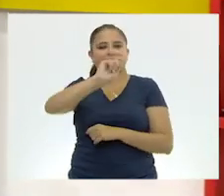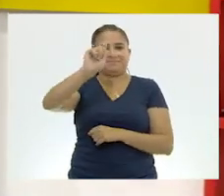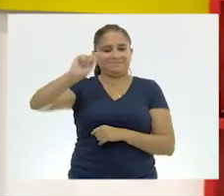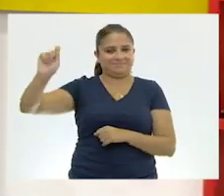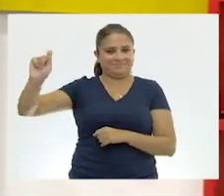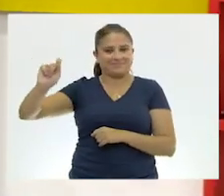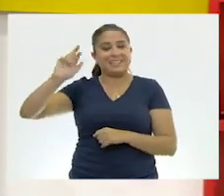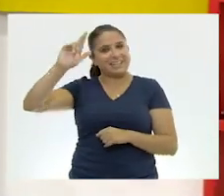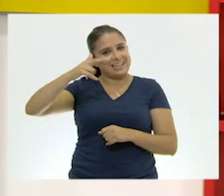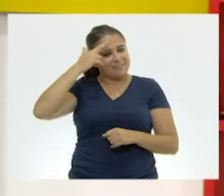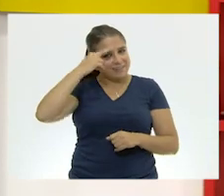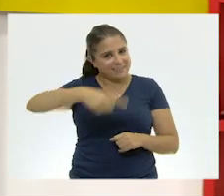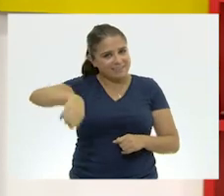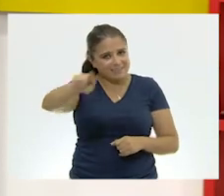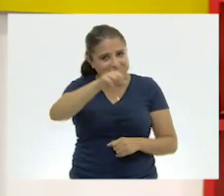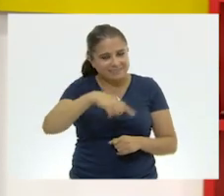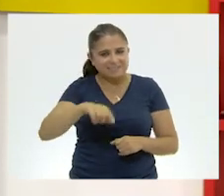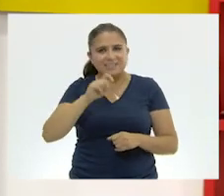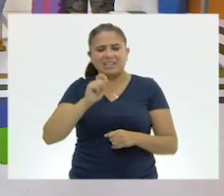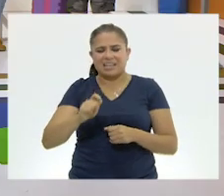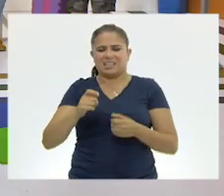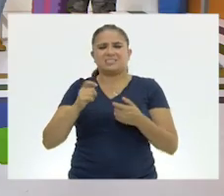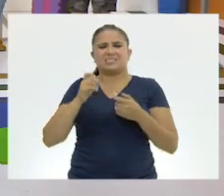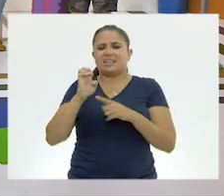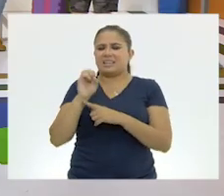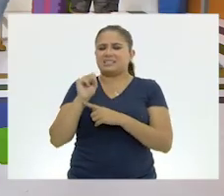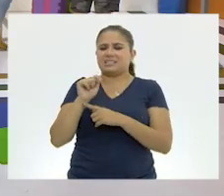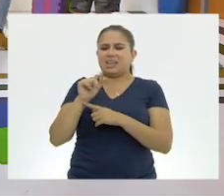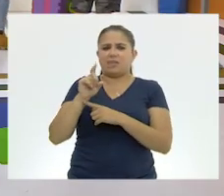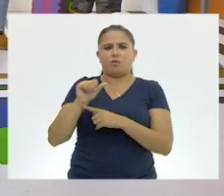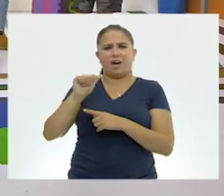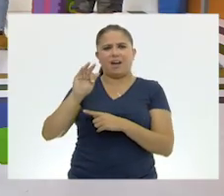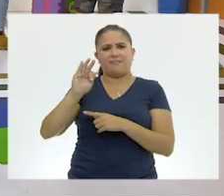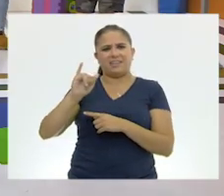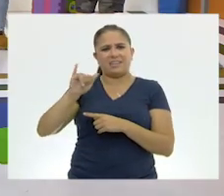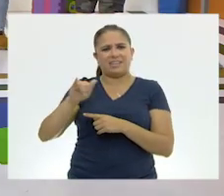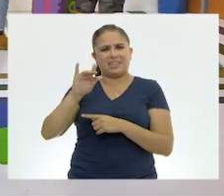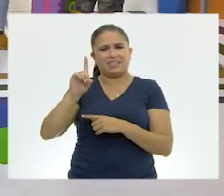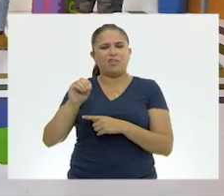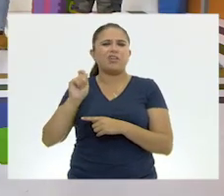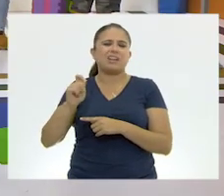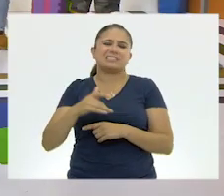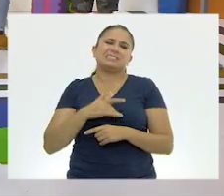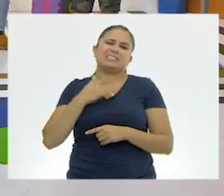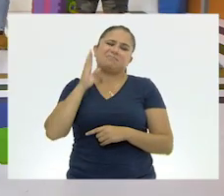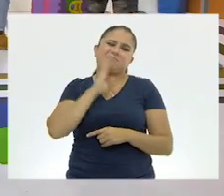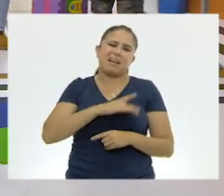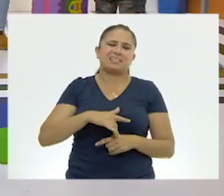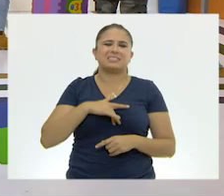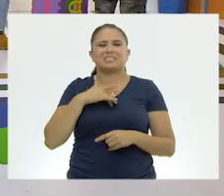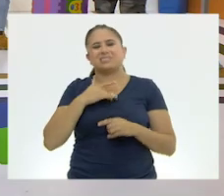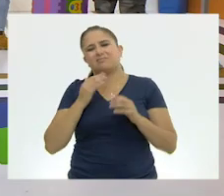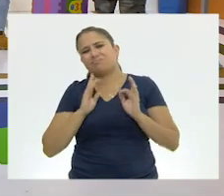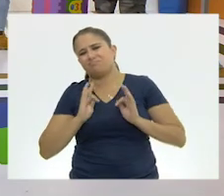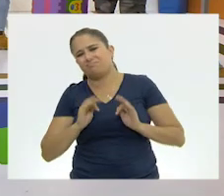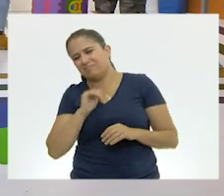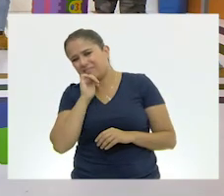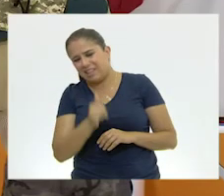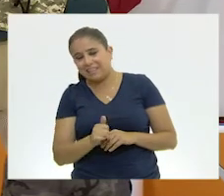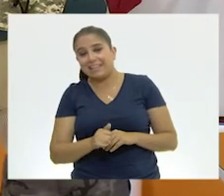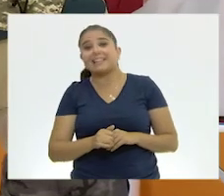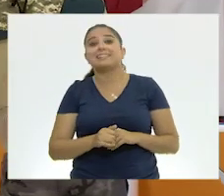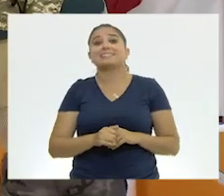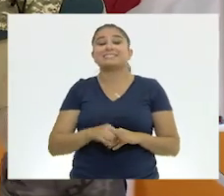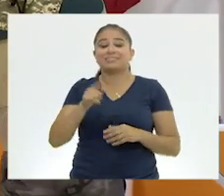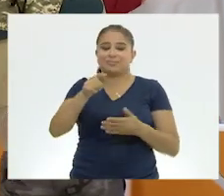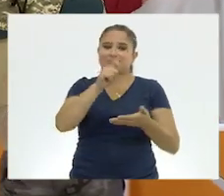en casa, recuerden que un estado aflictivo es aquel en el que nos sentimos mal o incómodos. Así que ustedes, en su diario de aprecio